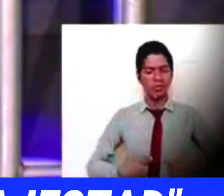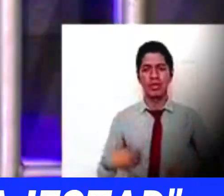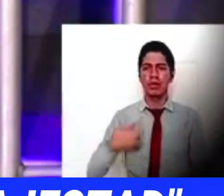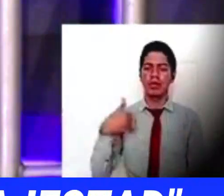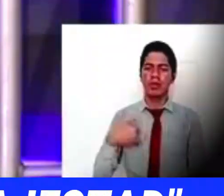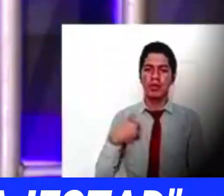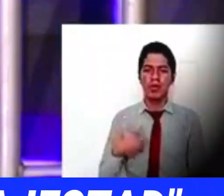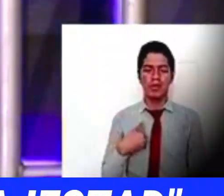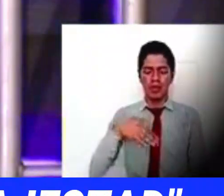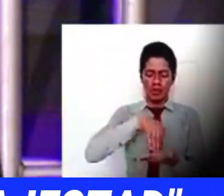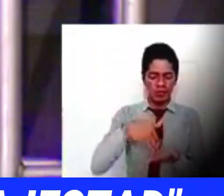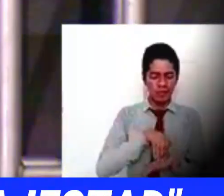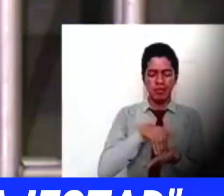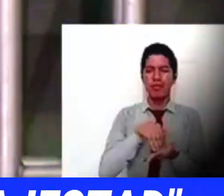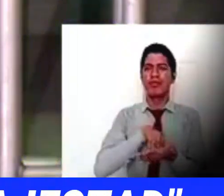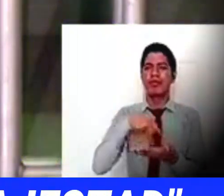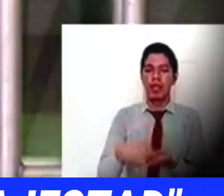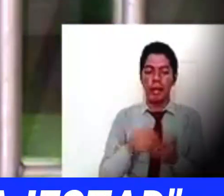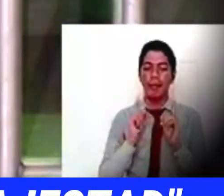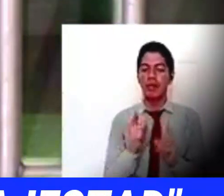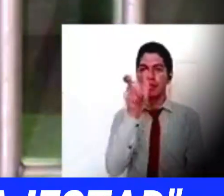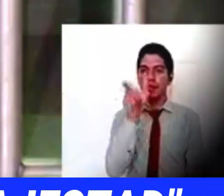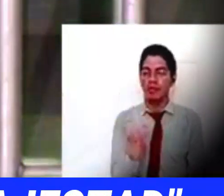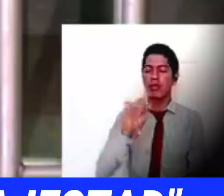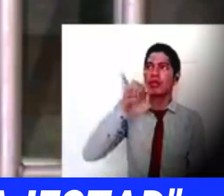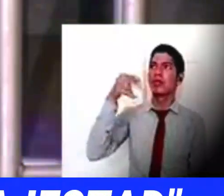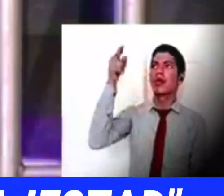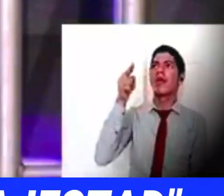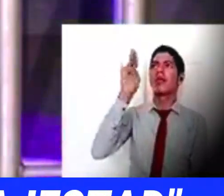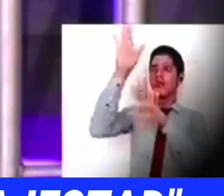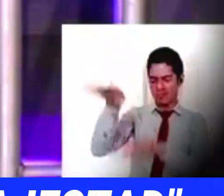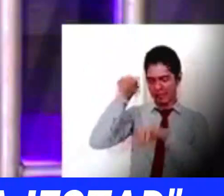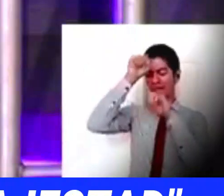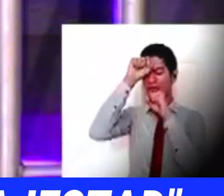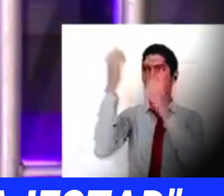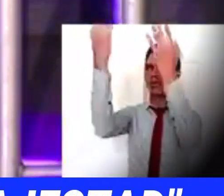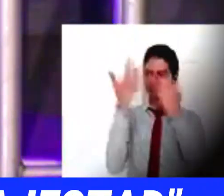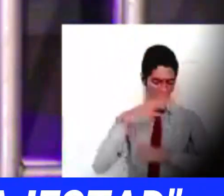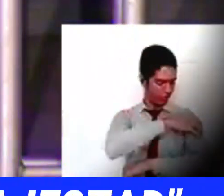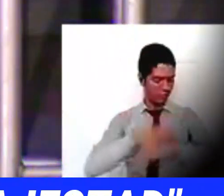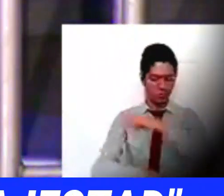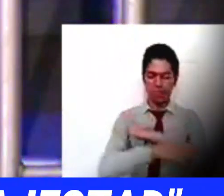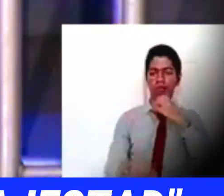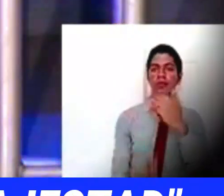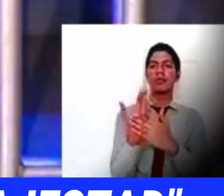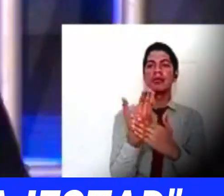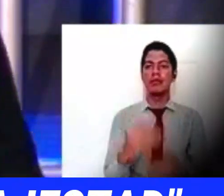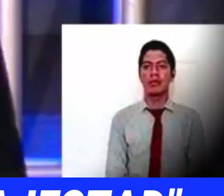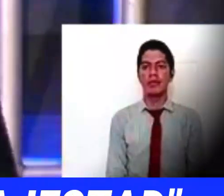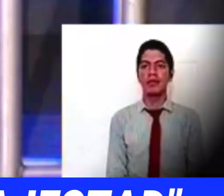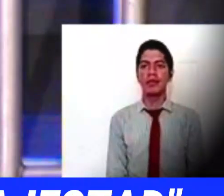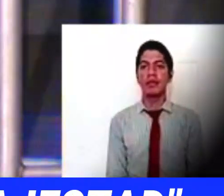caen, pero los que esperan en Jehová tendrán nuevas fuerzas. Y qué lindo que en esta